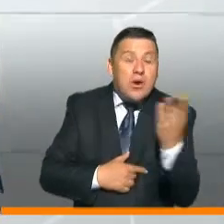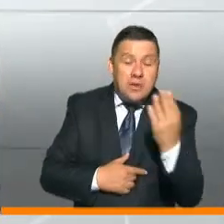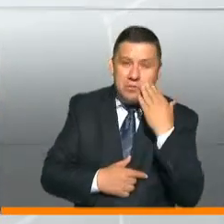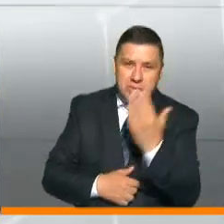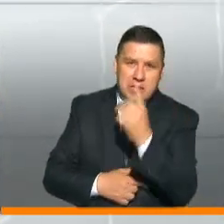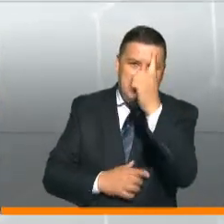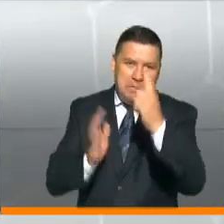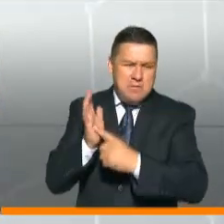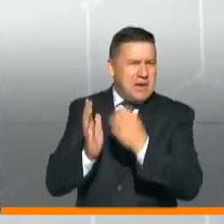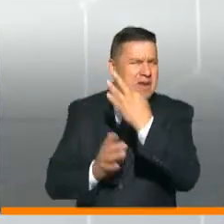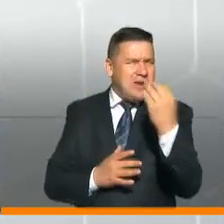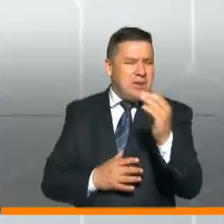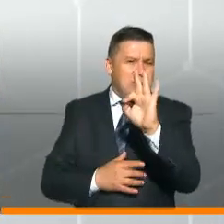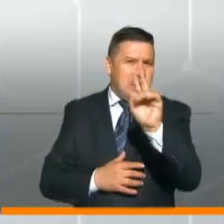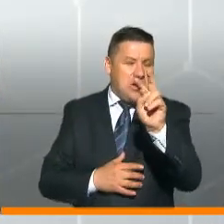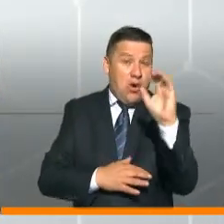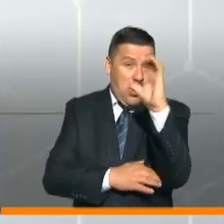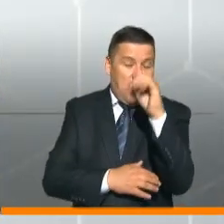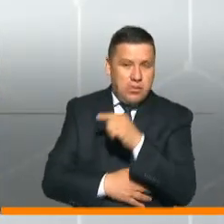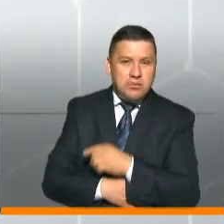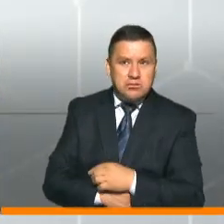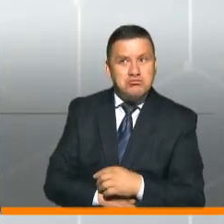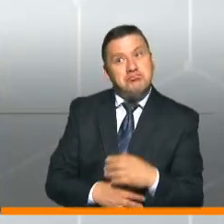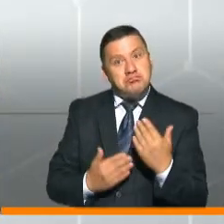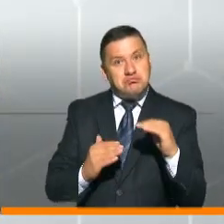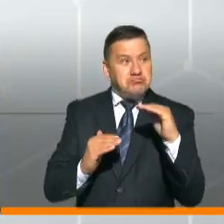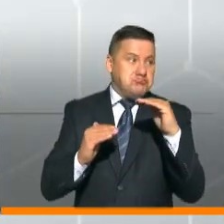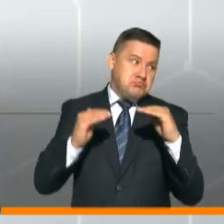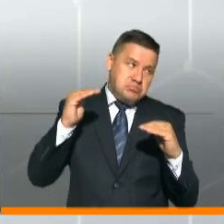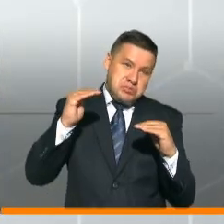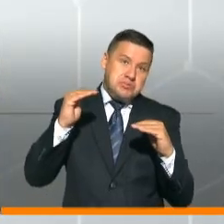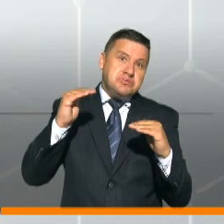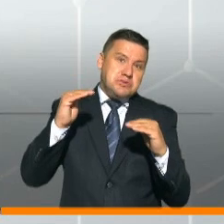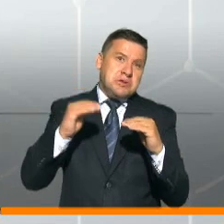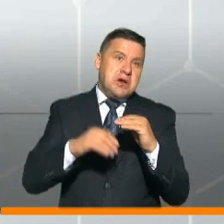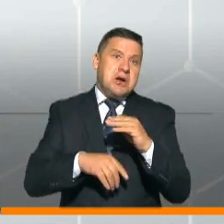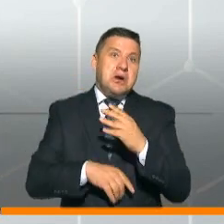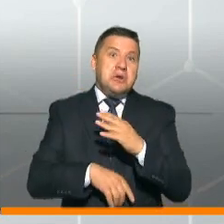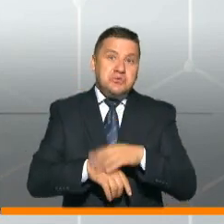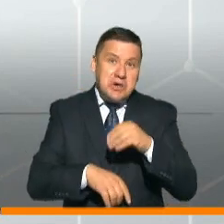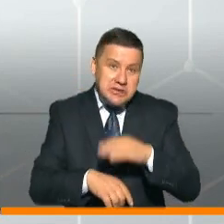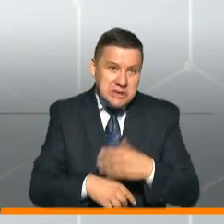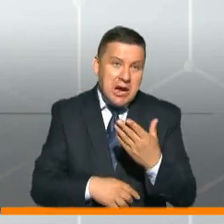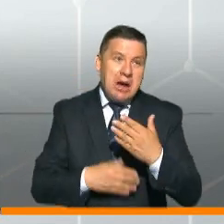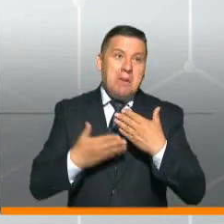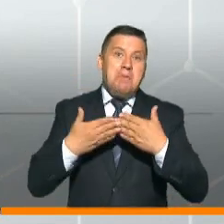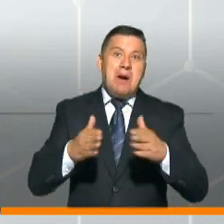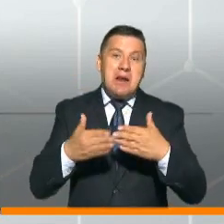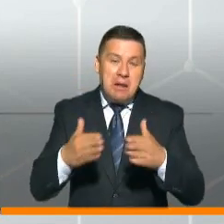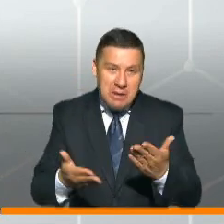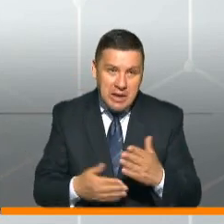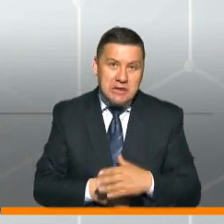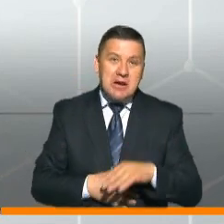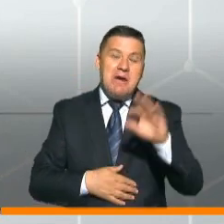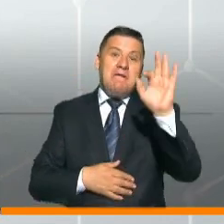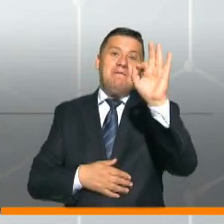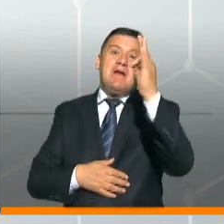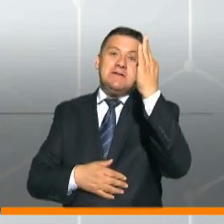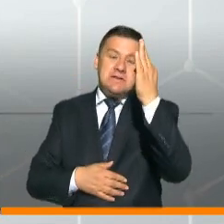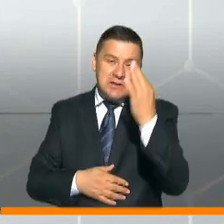registra 1.338, ubicándose por debajo de países como Suecia, Panamá,